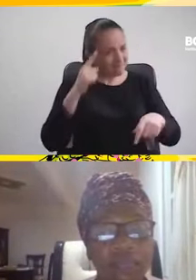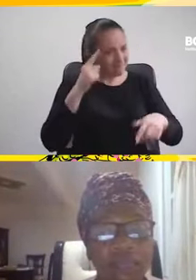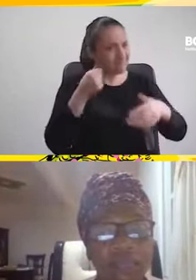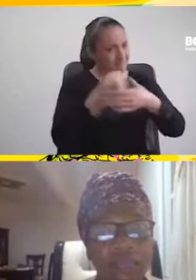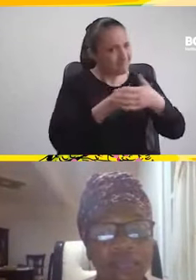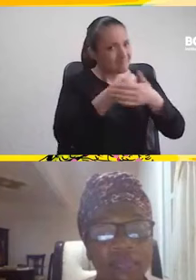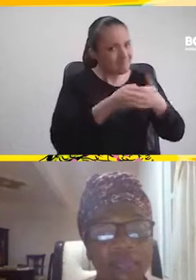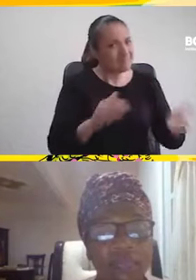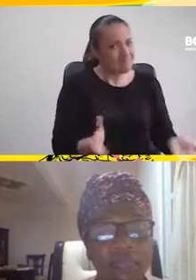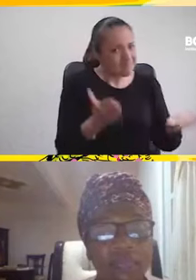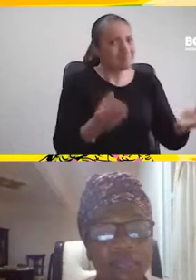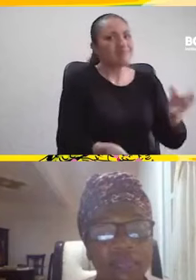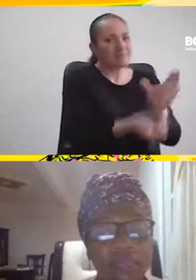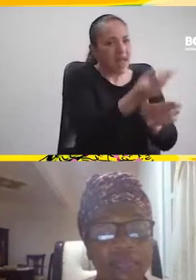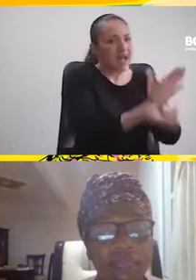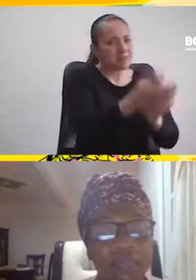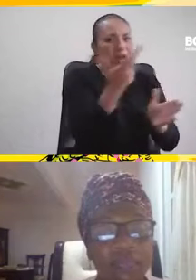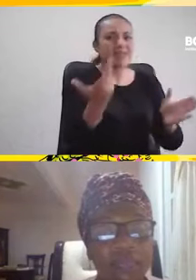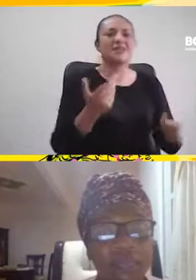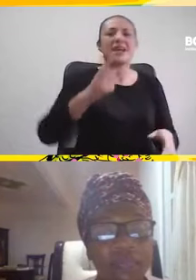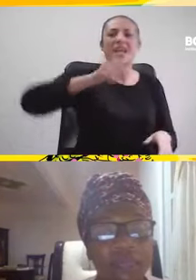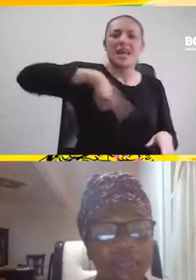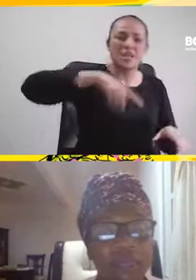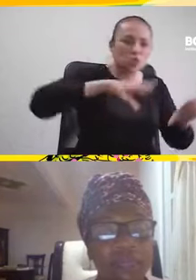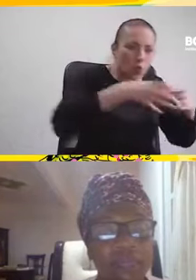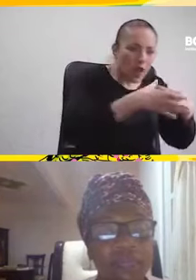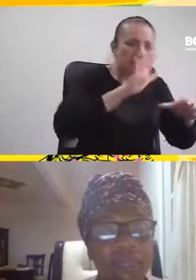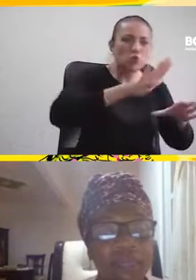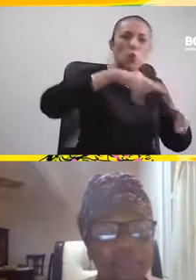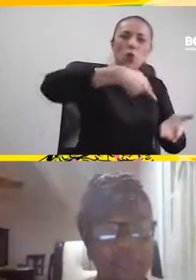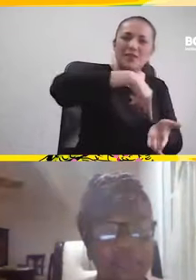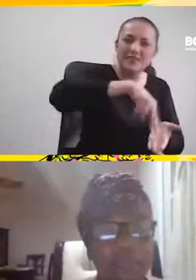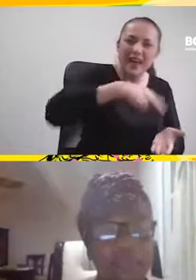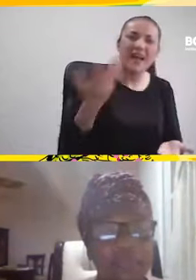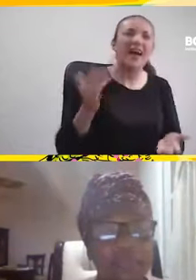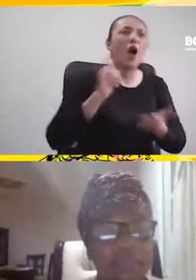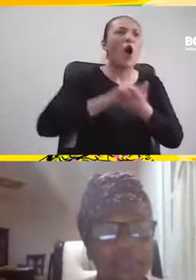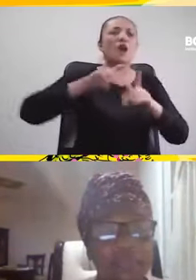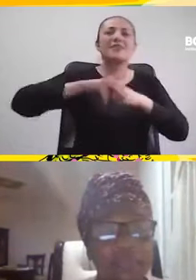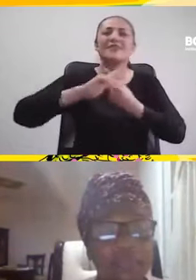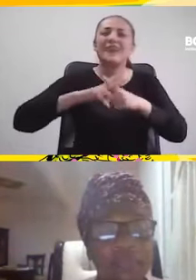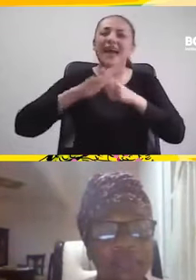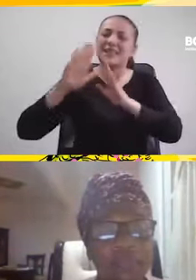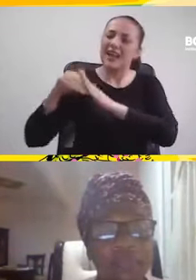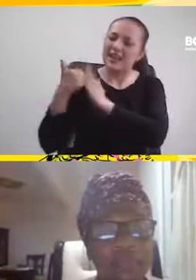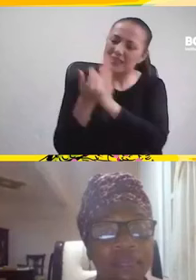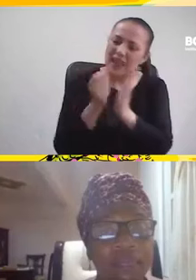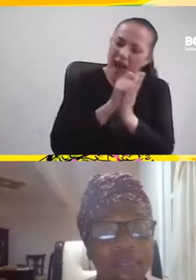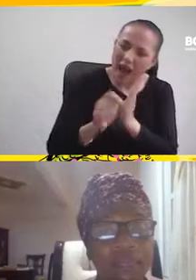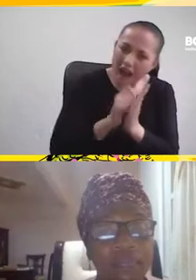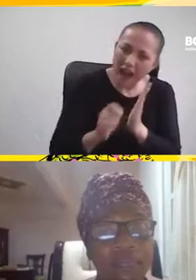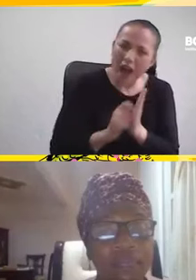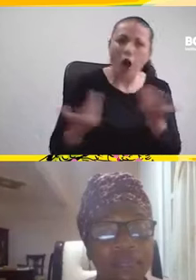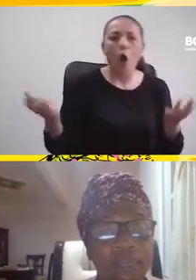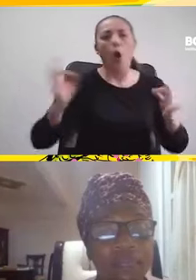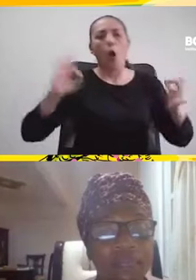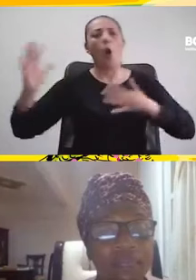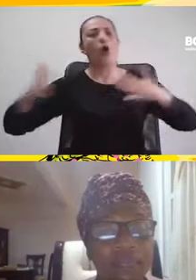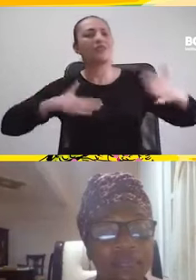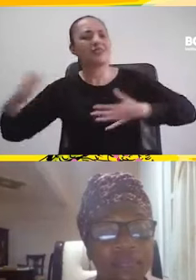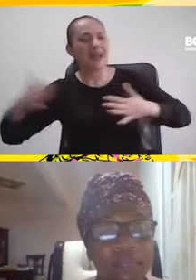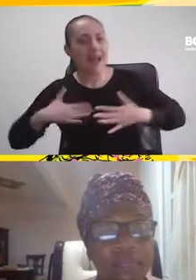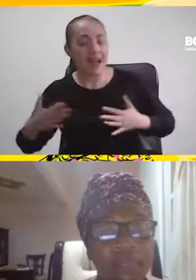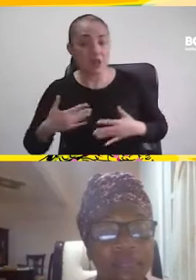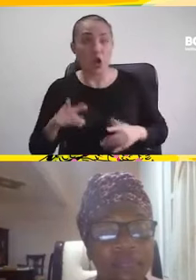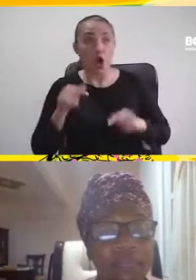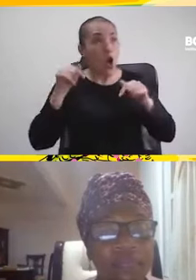de escuelas, de danza, de talleres literarios, de talleres para teatro. Por ahí vi casualmente esta